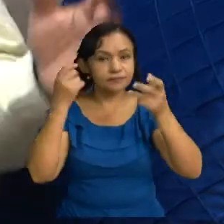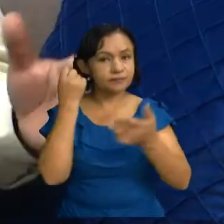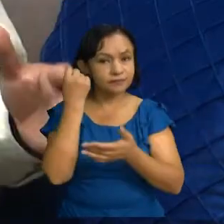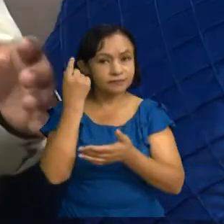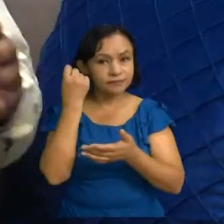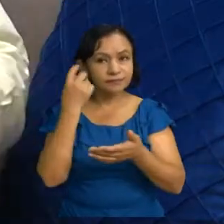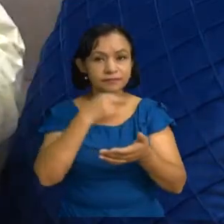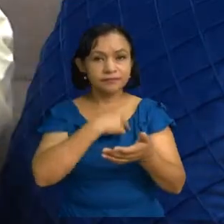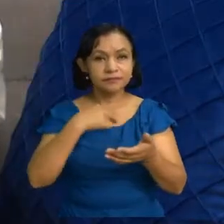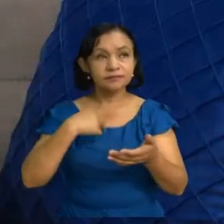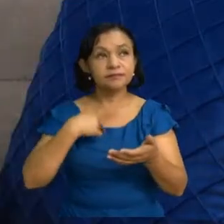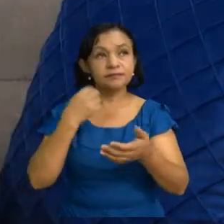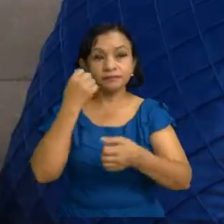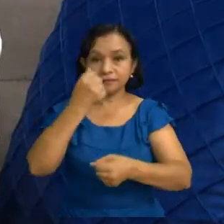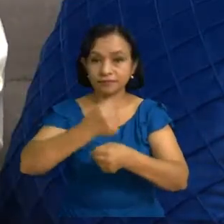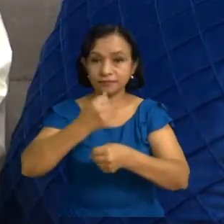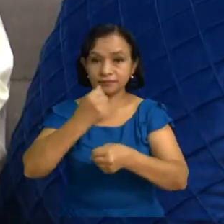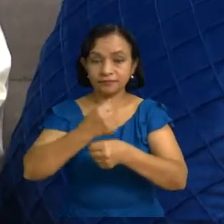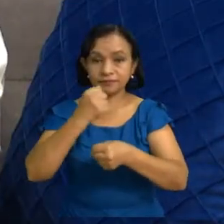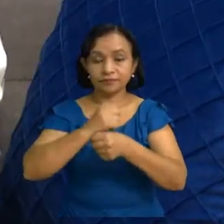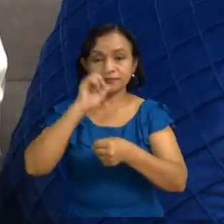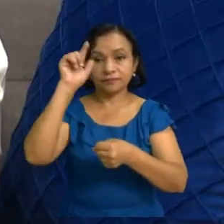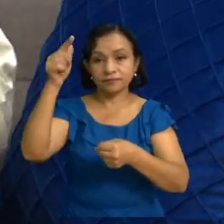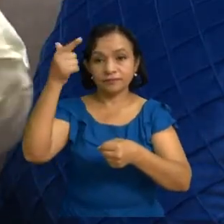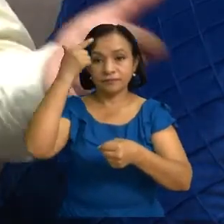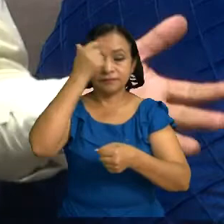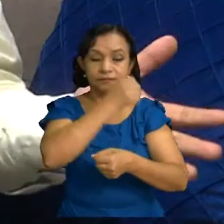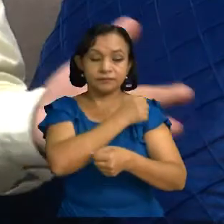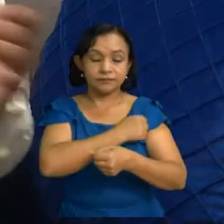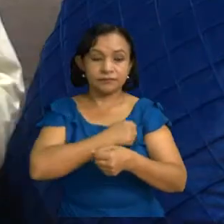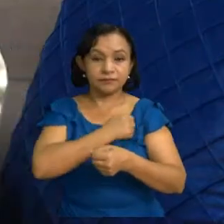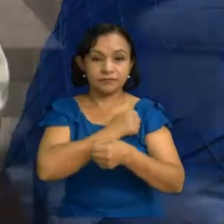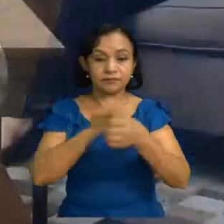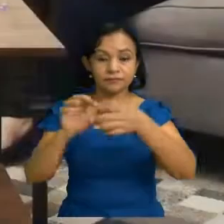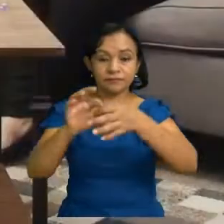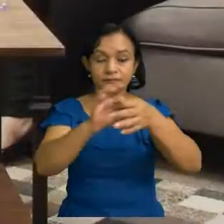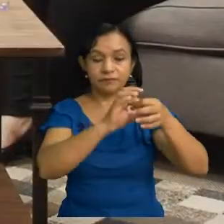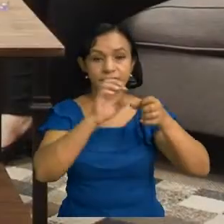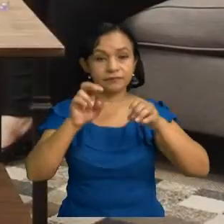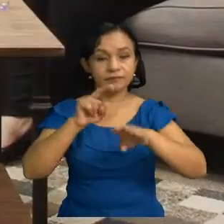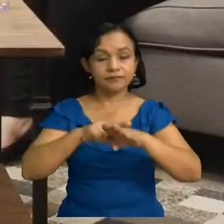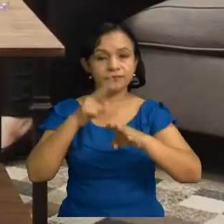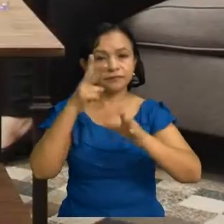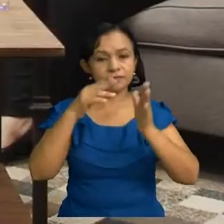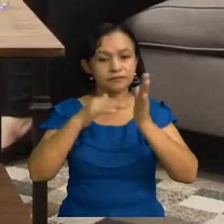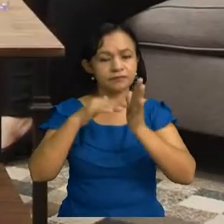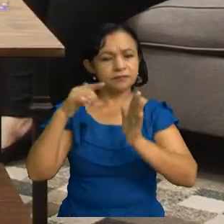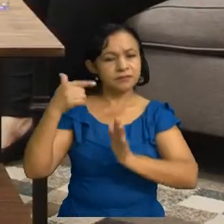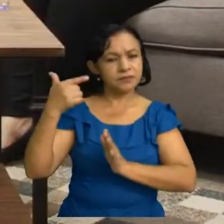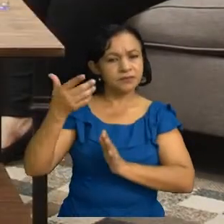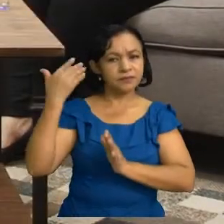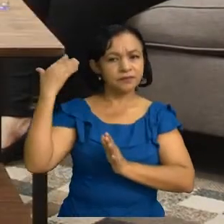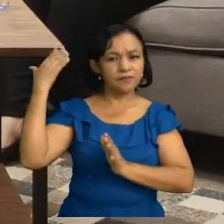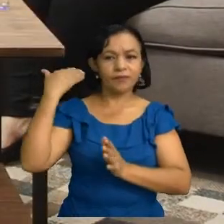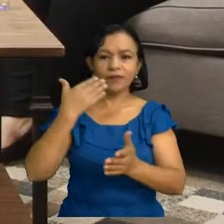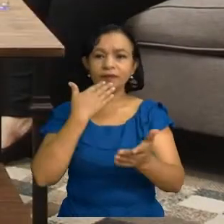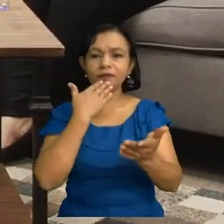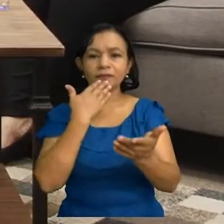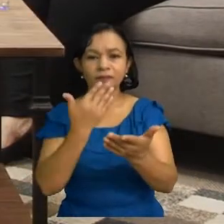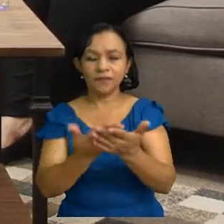ha sido un eje de trabajo del gobierno de reconsideración unidad nacional desde el año 2007 bienvenida muchas gracias